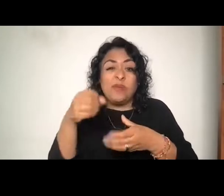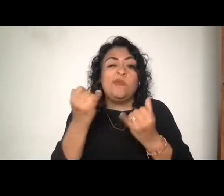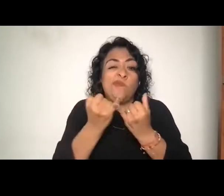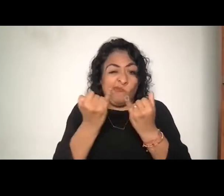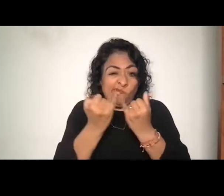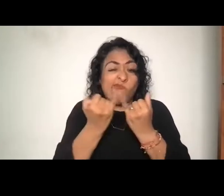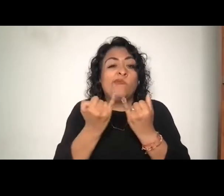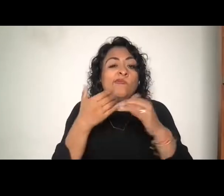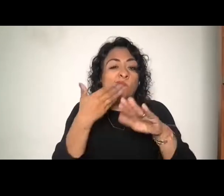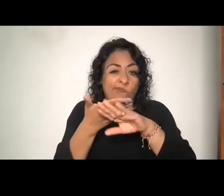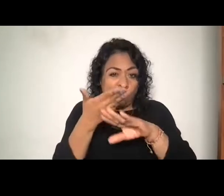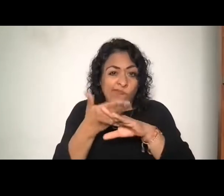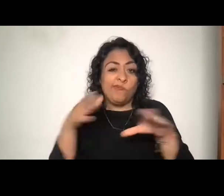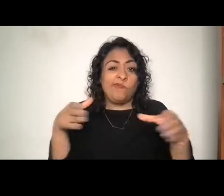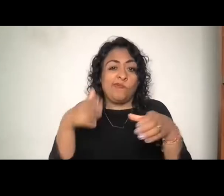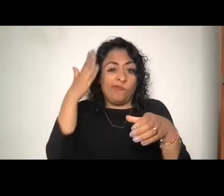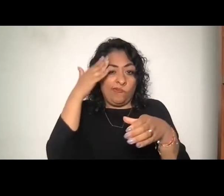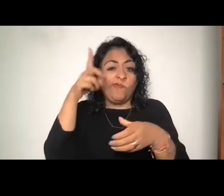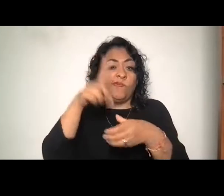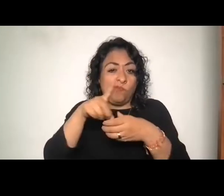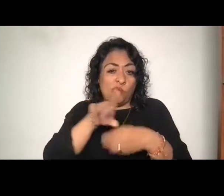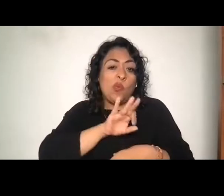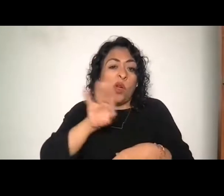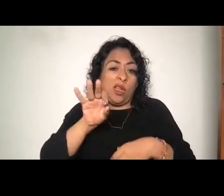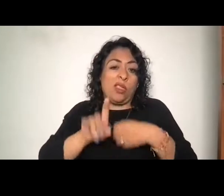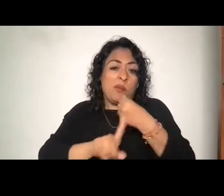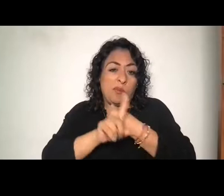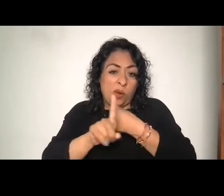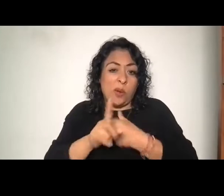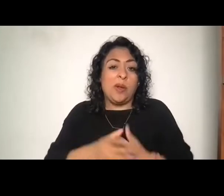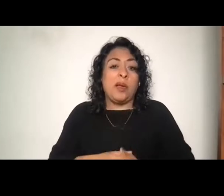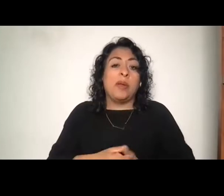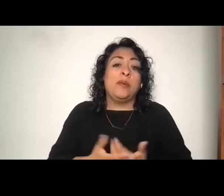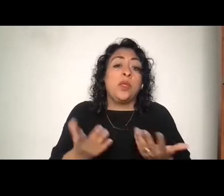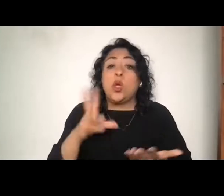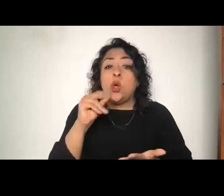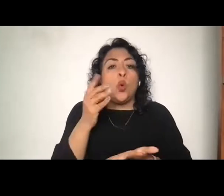las entidades donantes. Entonces, no solo es para aquellas